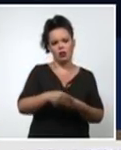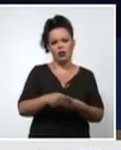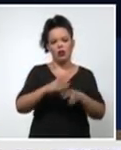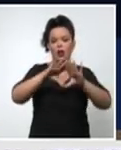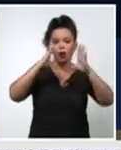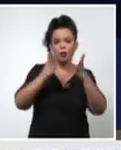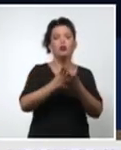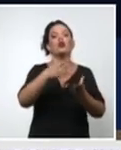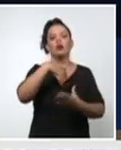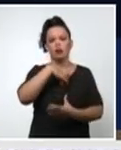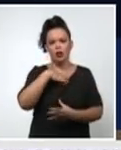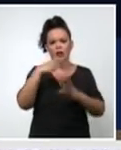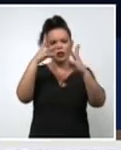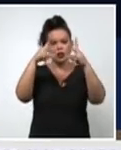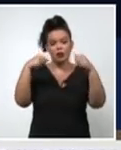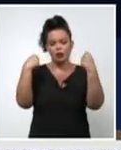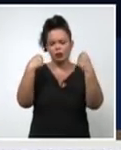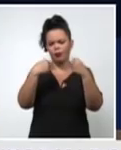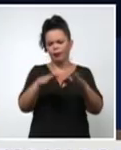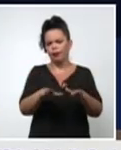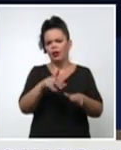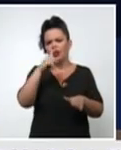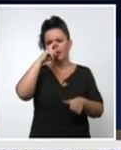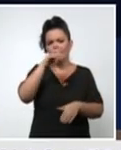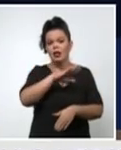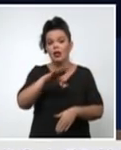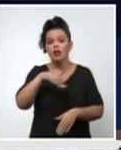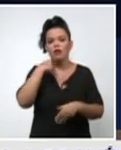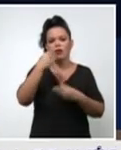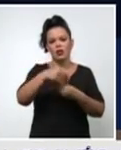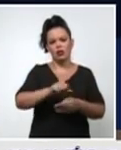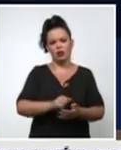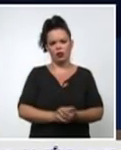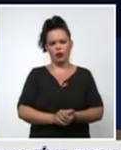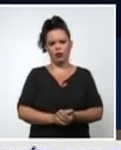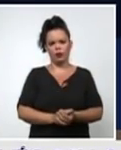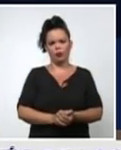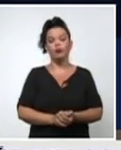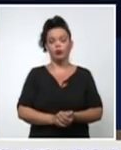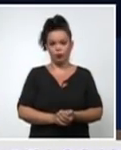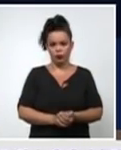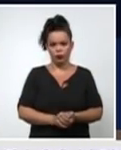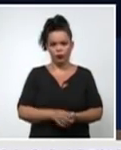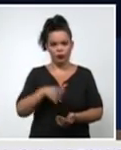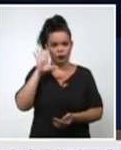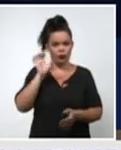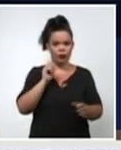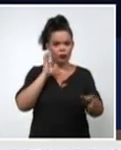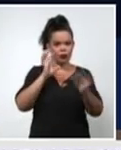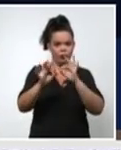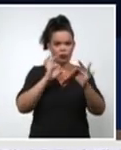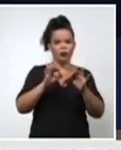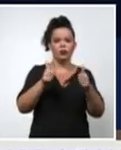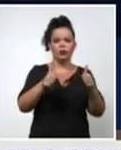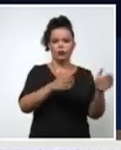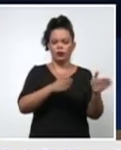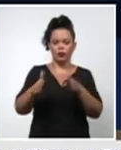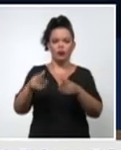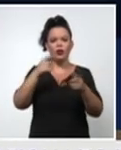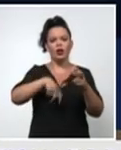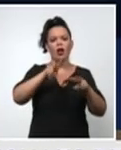casos diagnosticados, pues 7 son importados, de La Habana son 12, de Artemisa